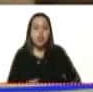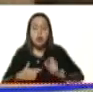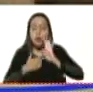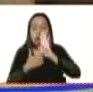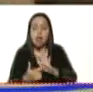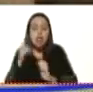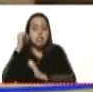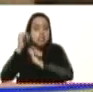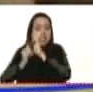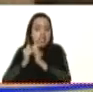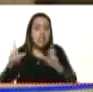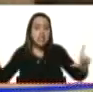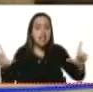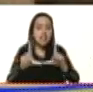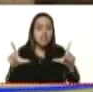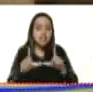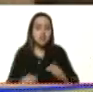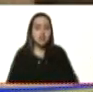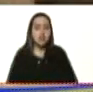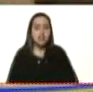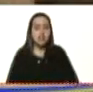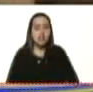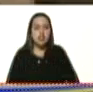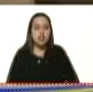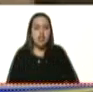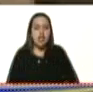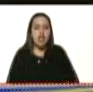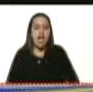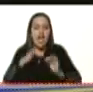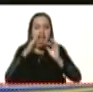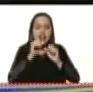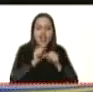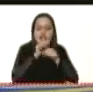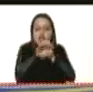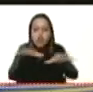la televisión, a los seriales, a las redes sociales,